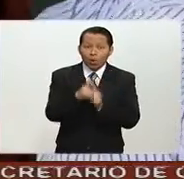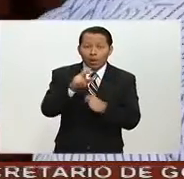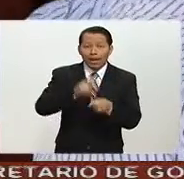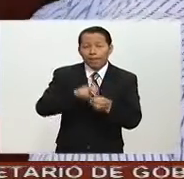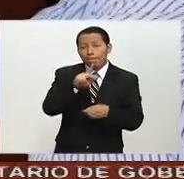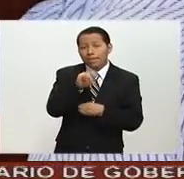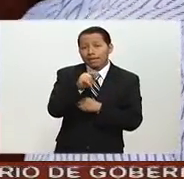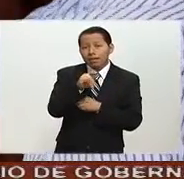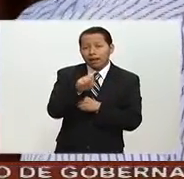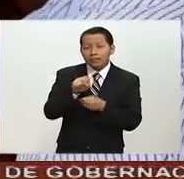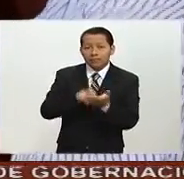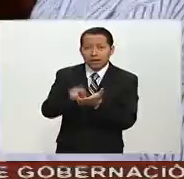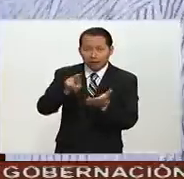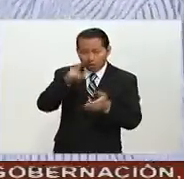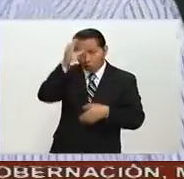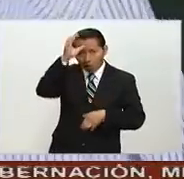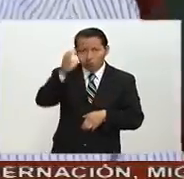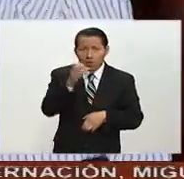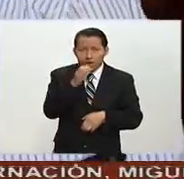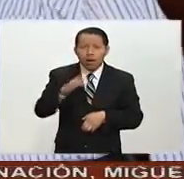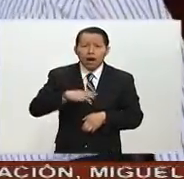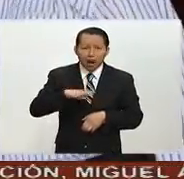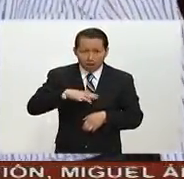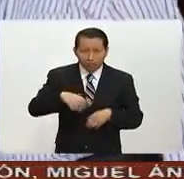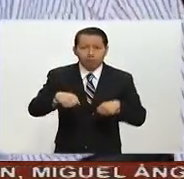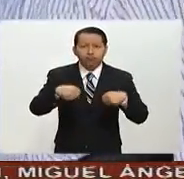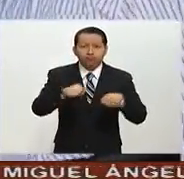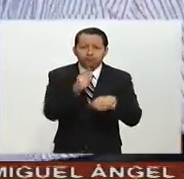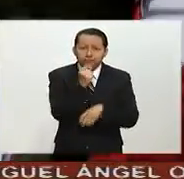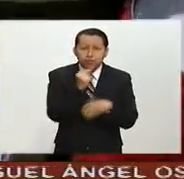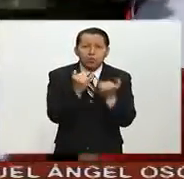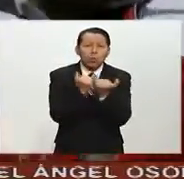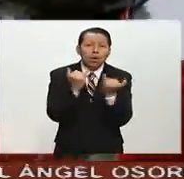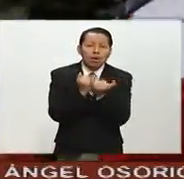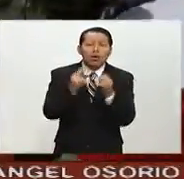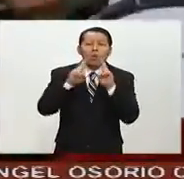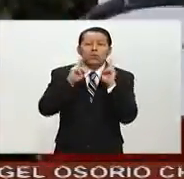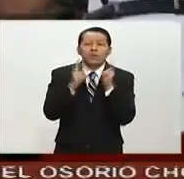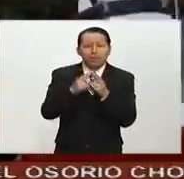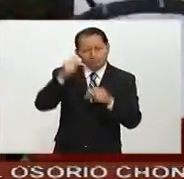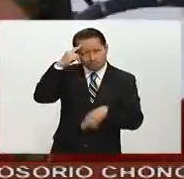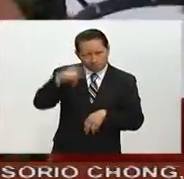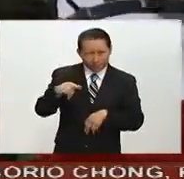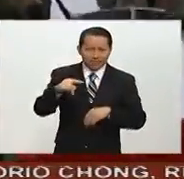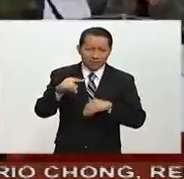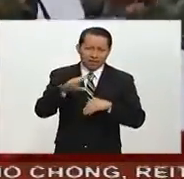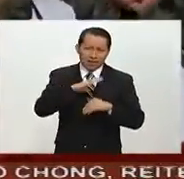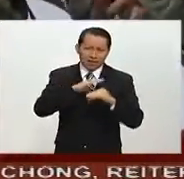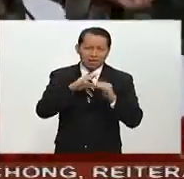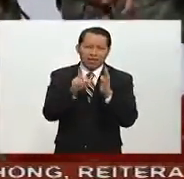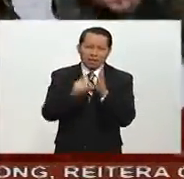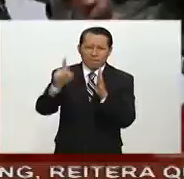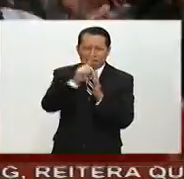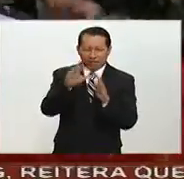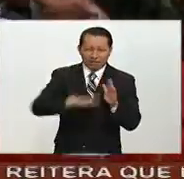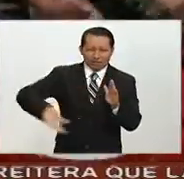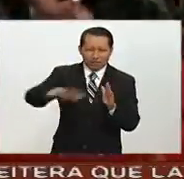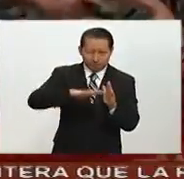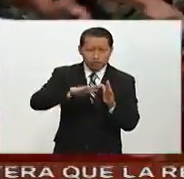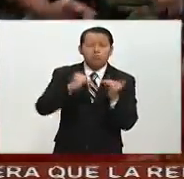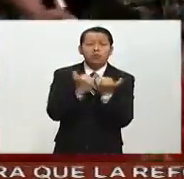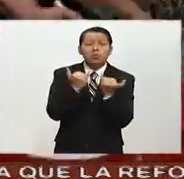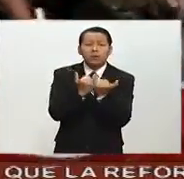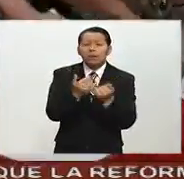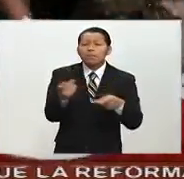Coahuila, el 12º Regimiento de Caballería Motorizado y su unidad habitacional. Ahí destacó que gracias al